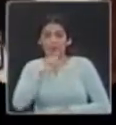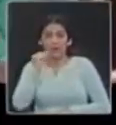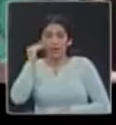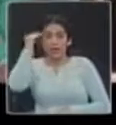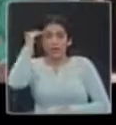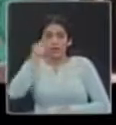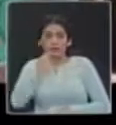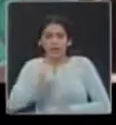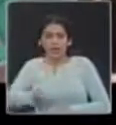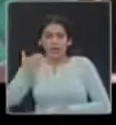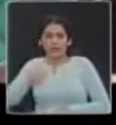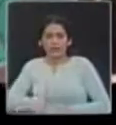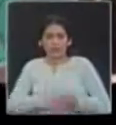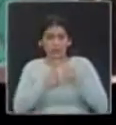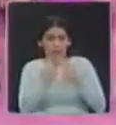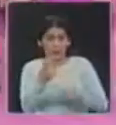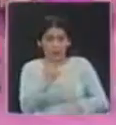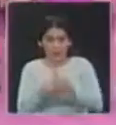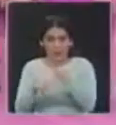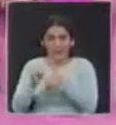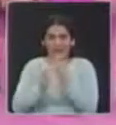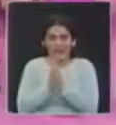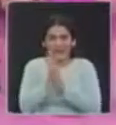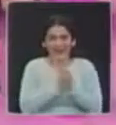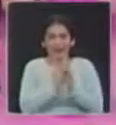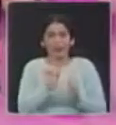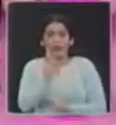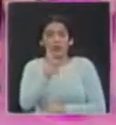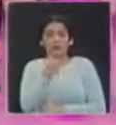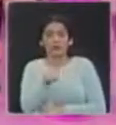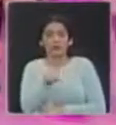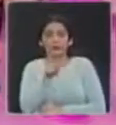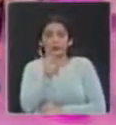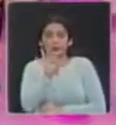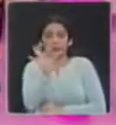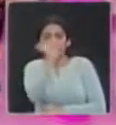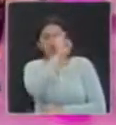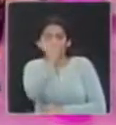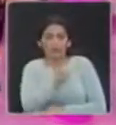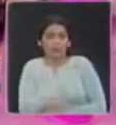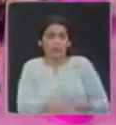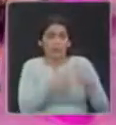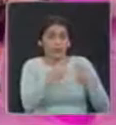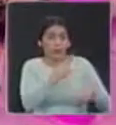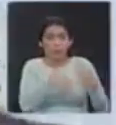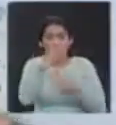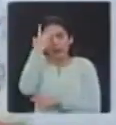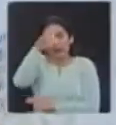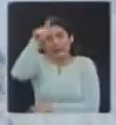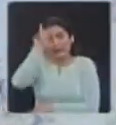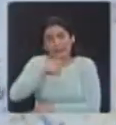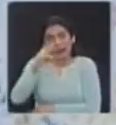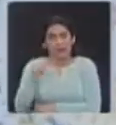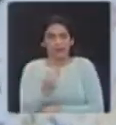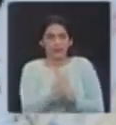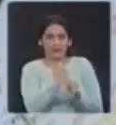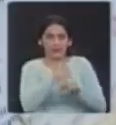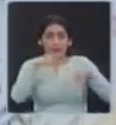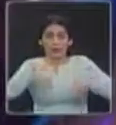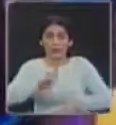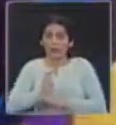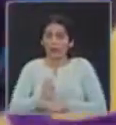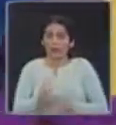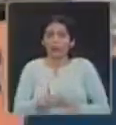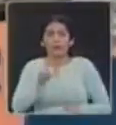emprendido aprovechando una oportunidad, mientras que un 8,9% lo hizo por necesidad. En nuestro país predominan los